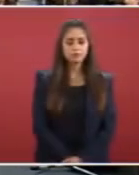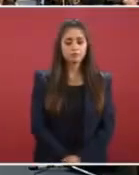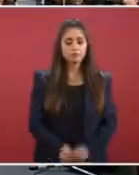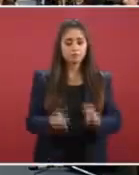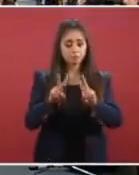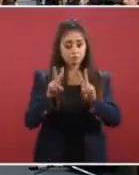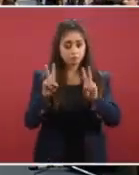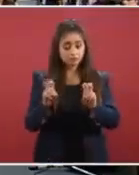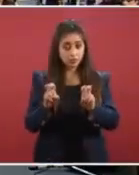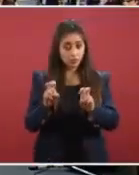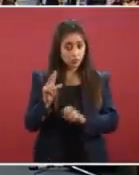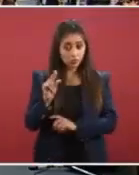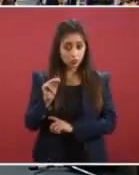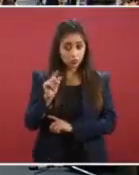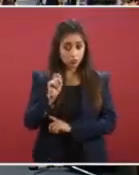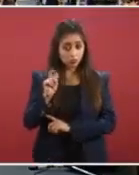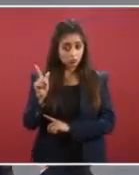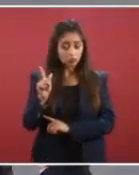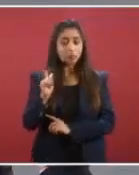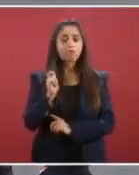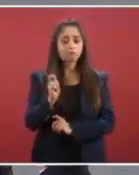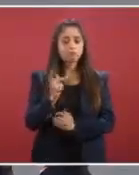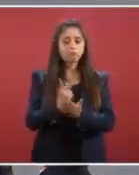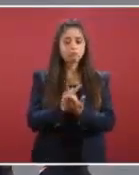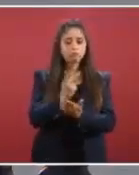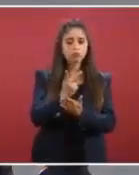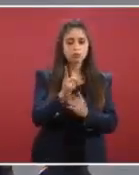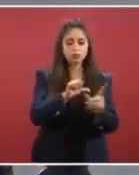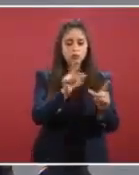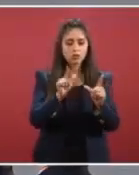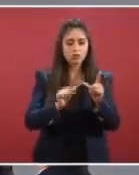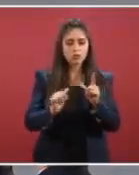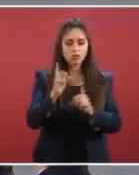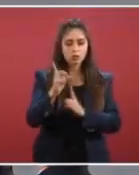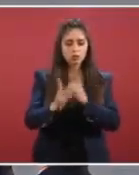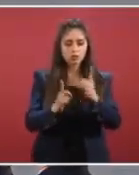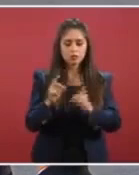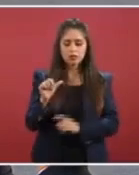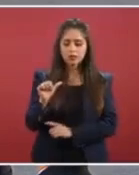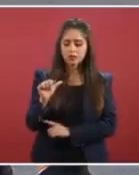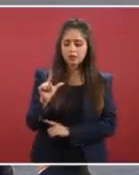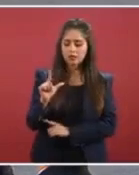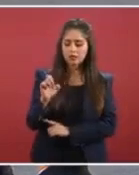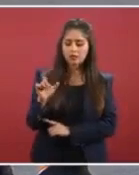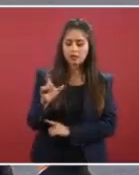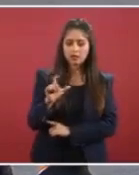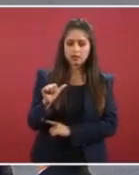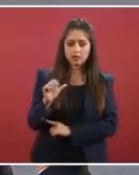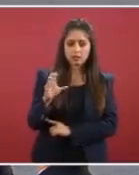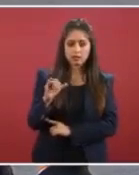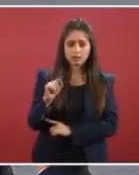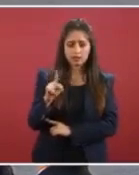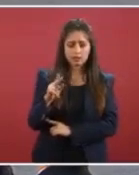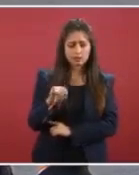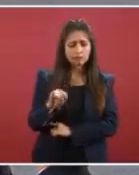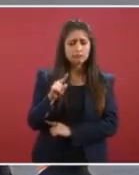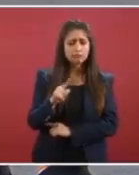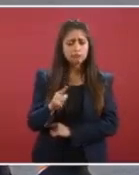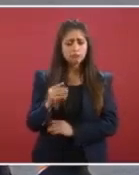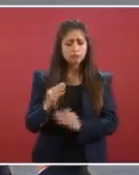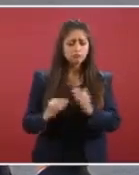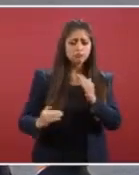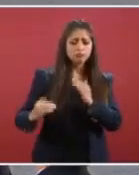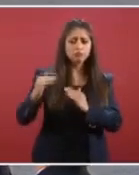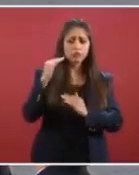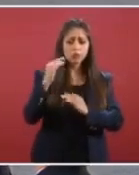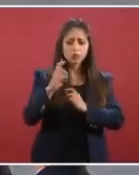De no profesional, recibe el Premio Nacional del Deporte Alexa Citlali Moreno Medina por mantenerse dentro de la élite